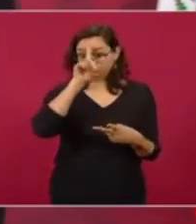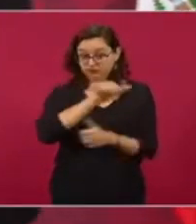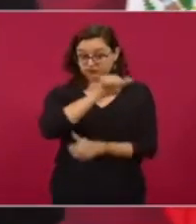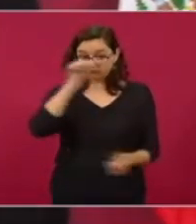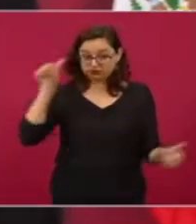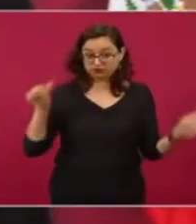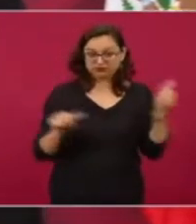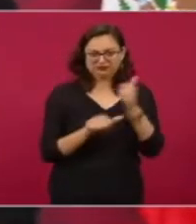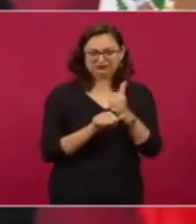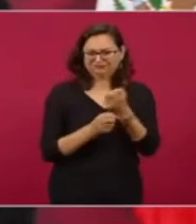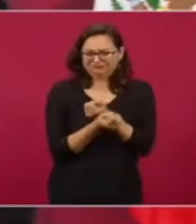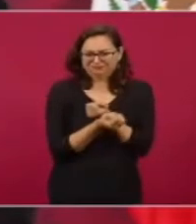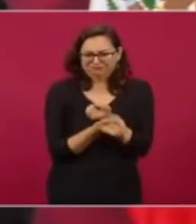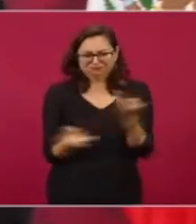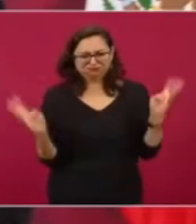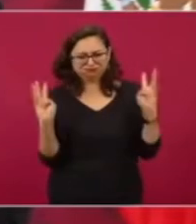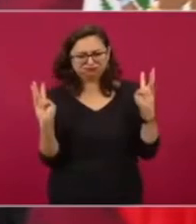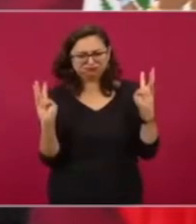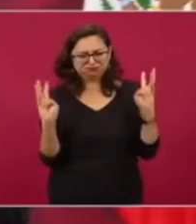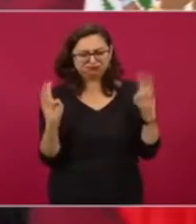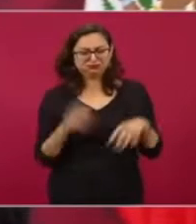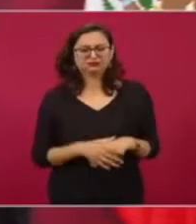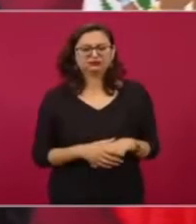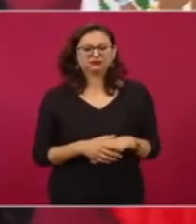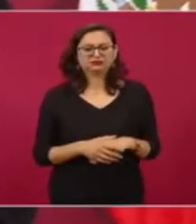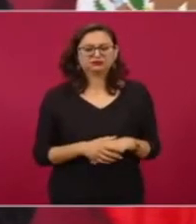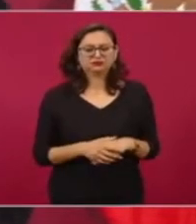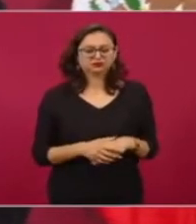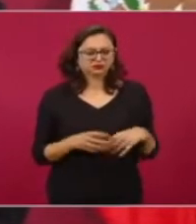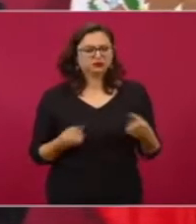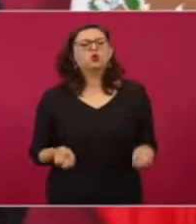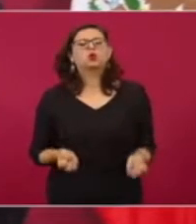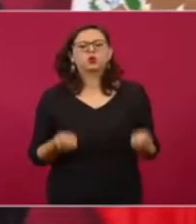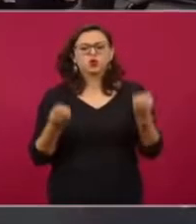cuantos los sensores